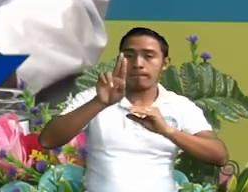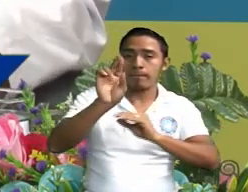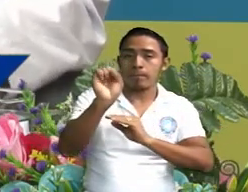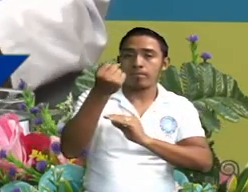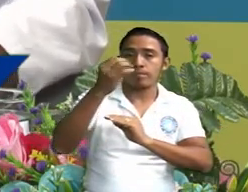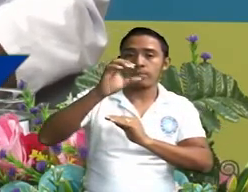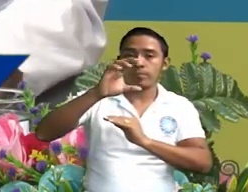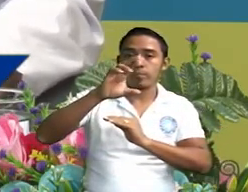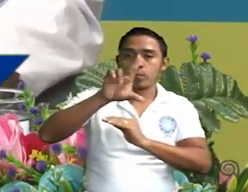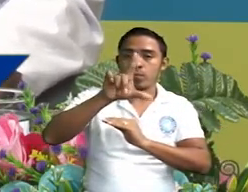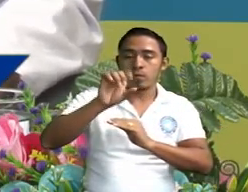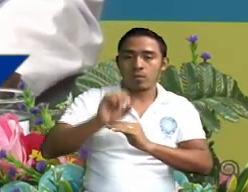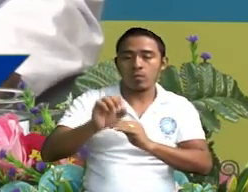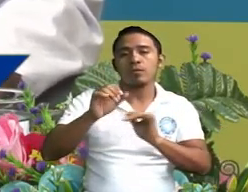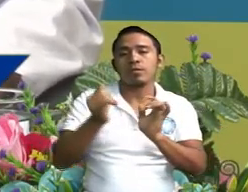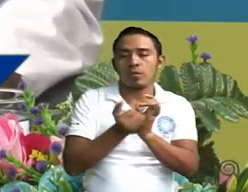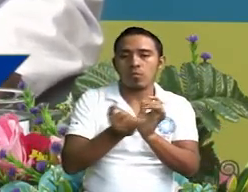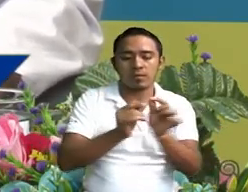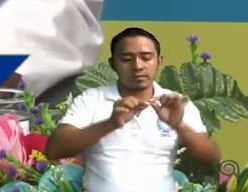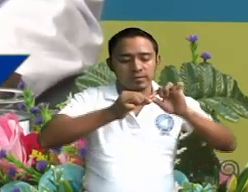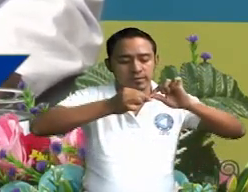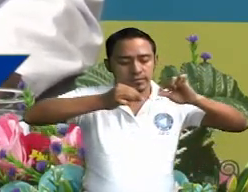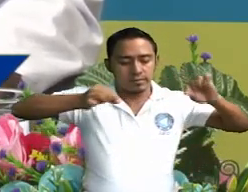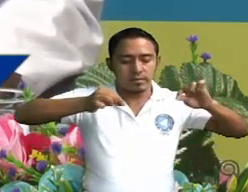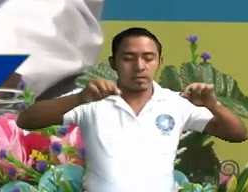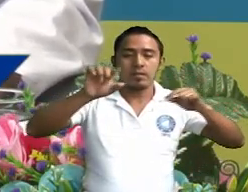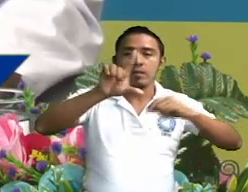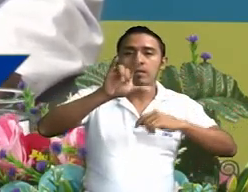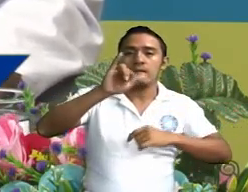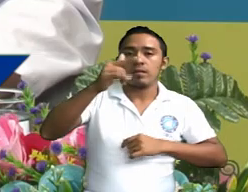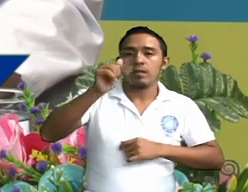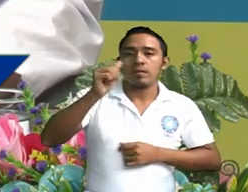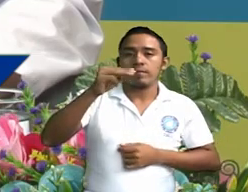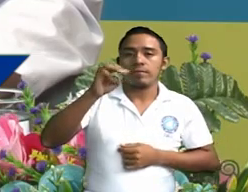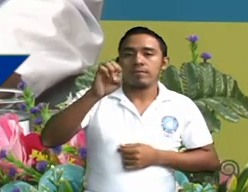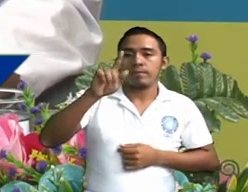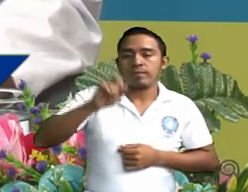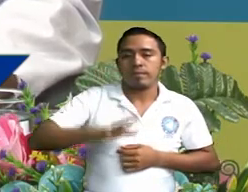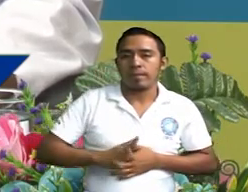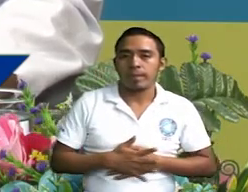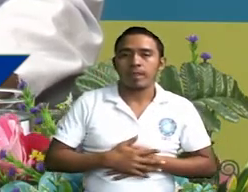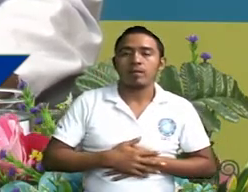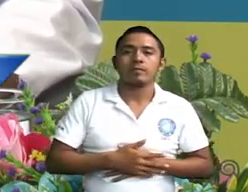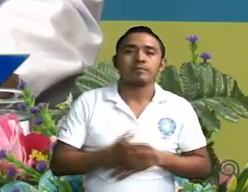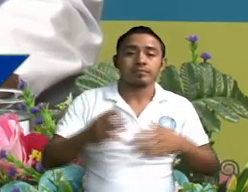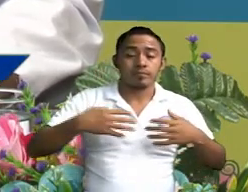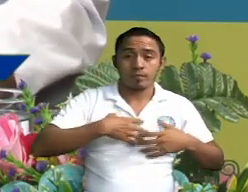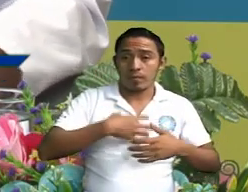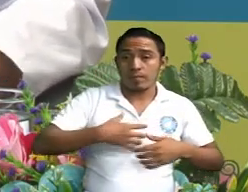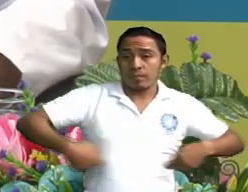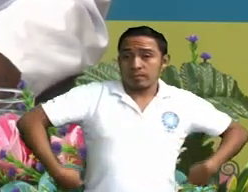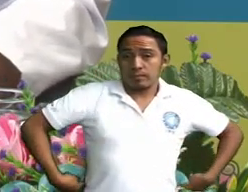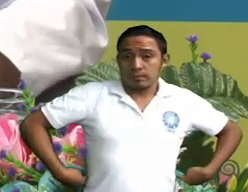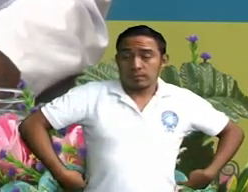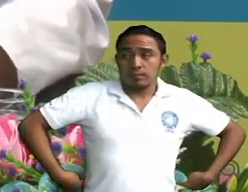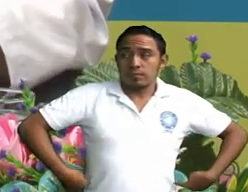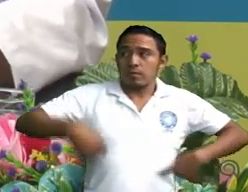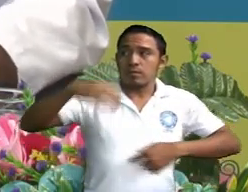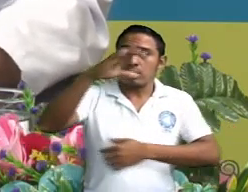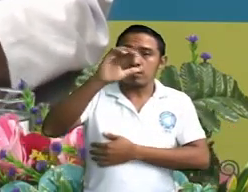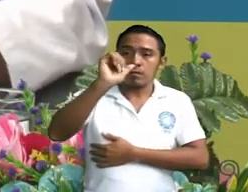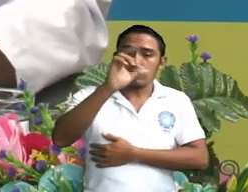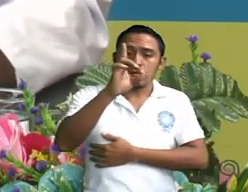a dar un buen soporte en la cadera. La cadera, propiamente pues, dicho, comprende lo que es el